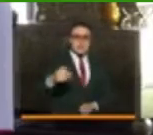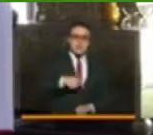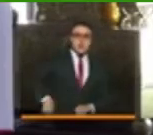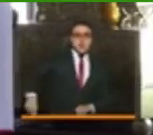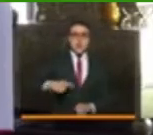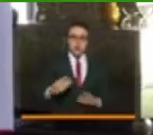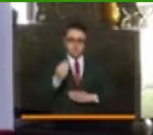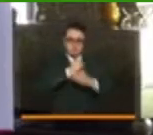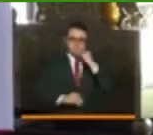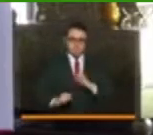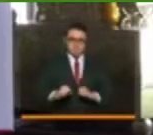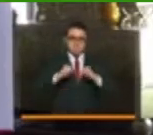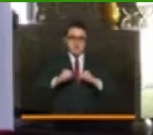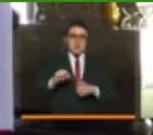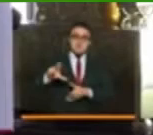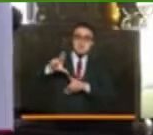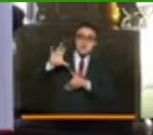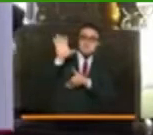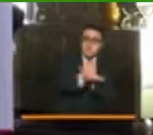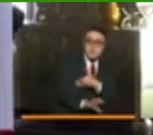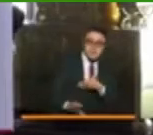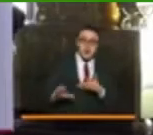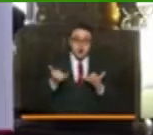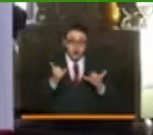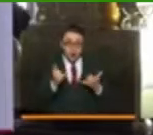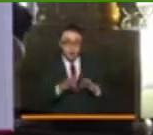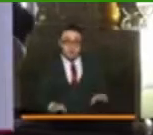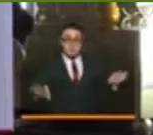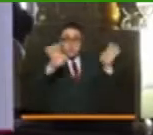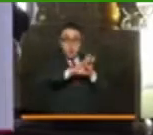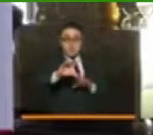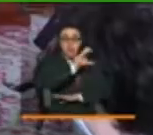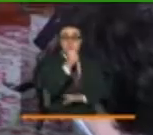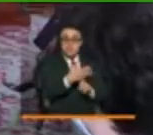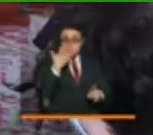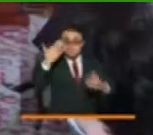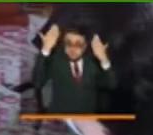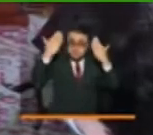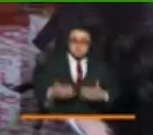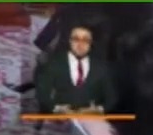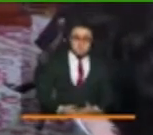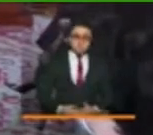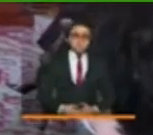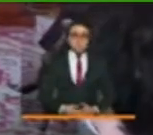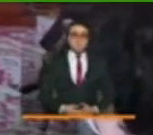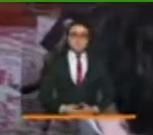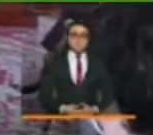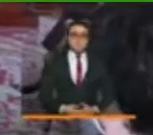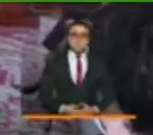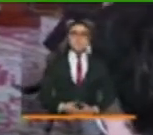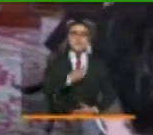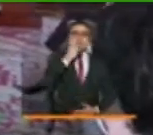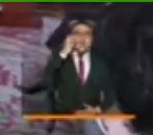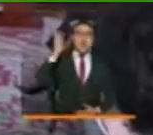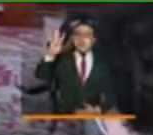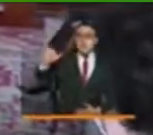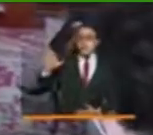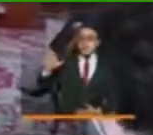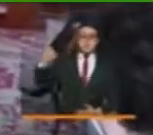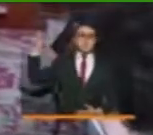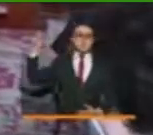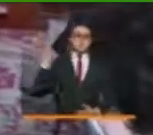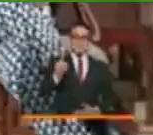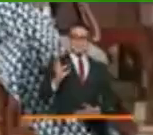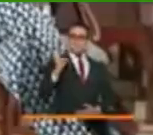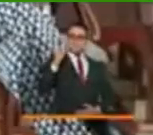los países de Latinoamérica y en este caso la importancia que tiene para Colombia. La primera dama, quien participó en calidad de testigo